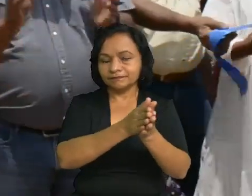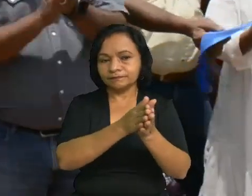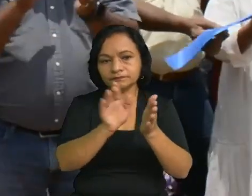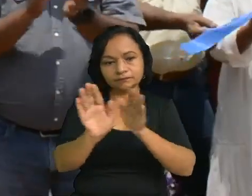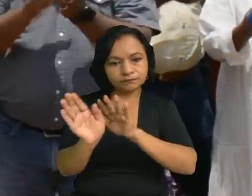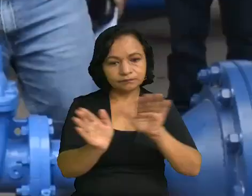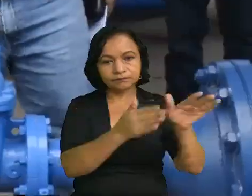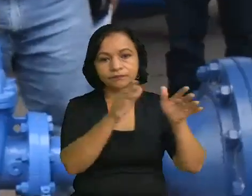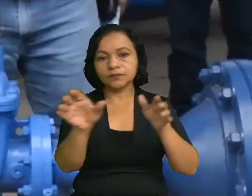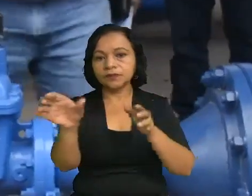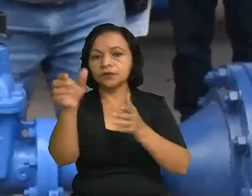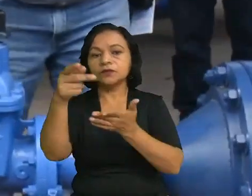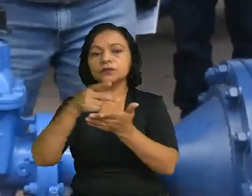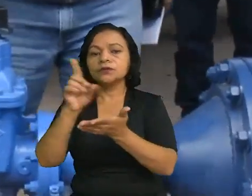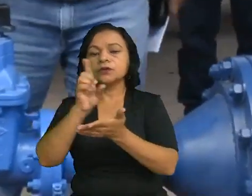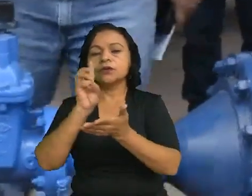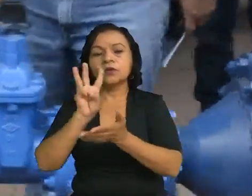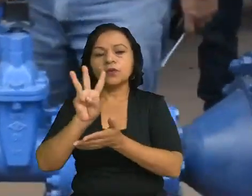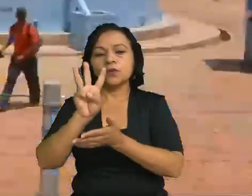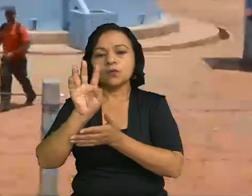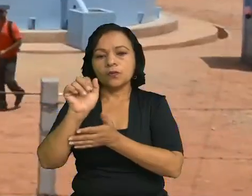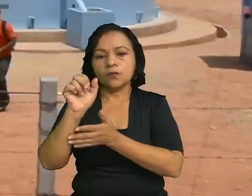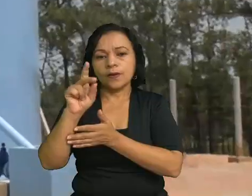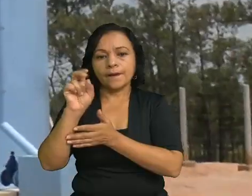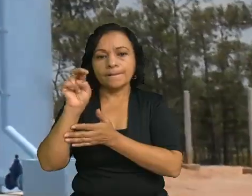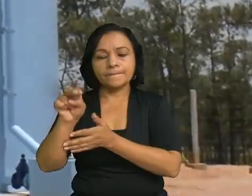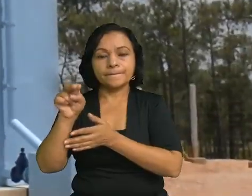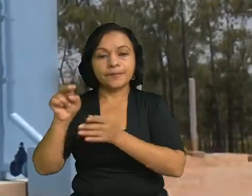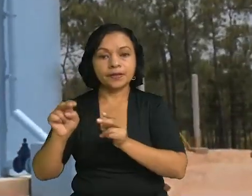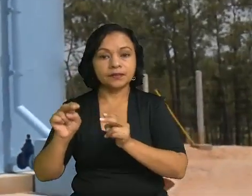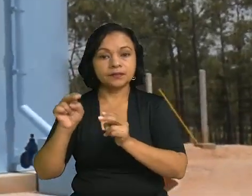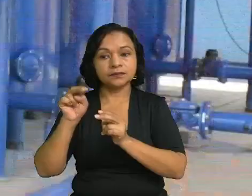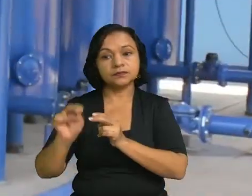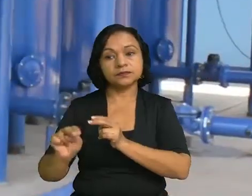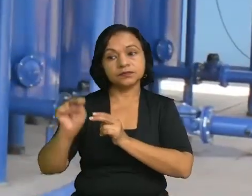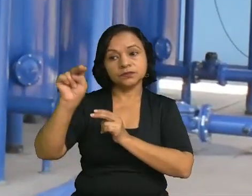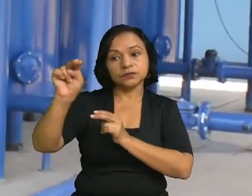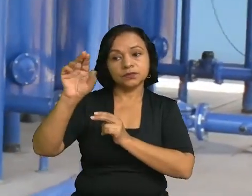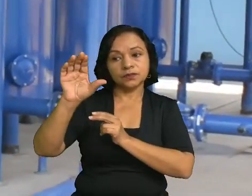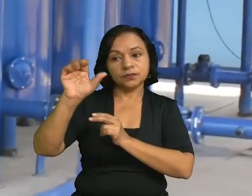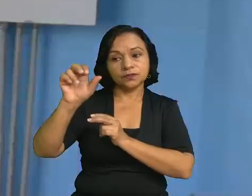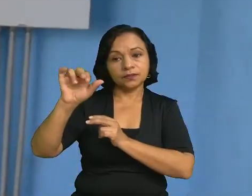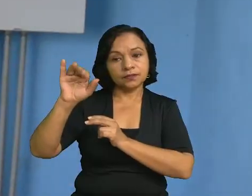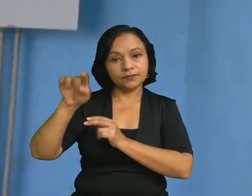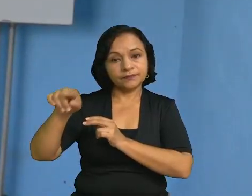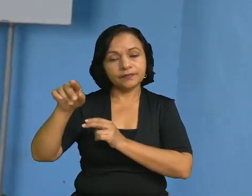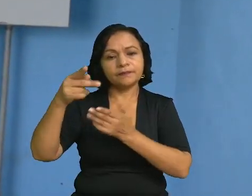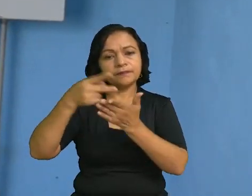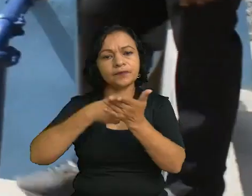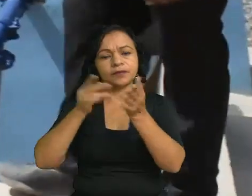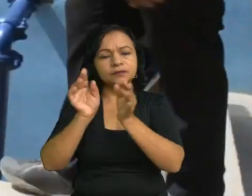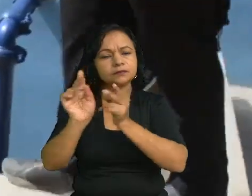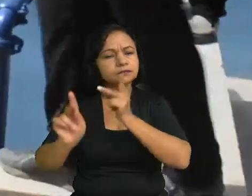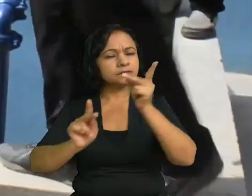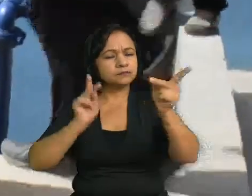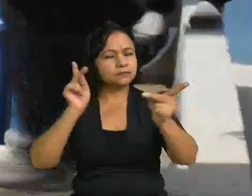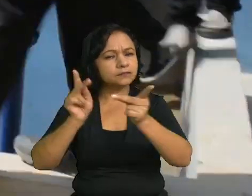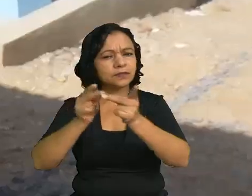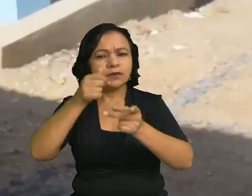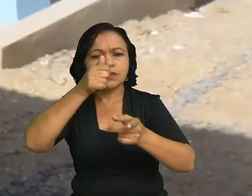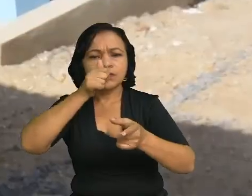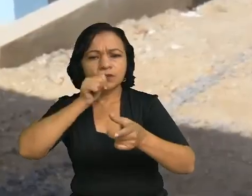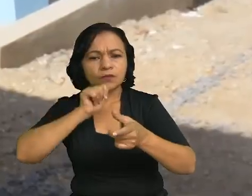proyecto es en el municipio de waspán en la región autónoma de la costa caribe norte este es un proyecto integral para el suministro de agua